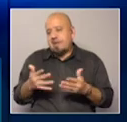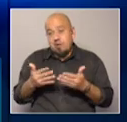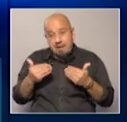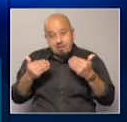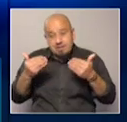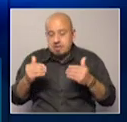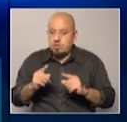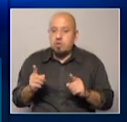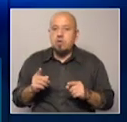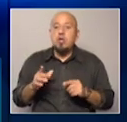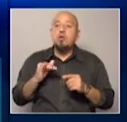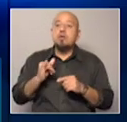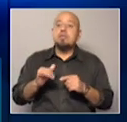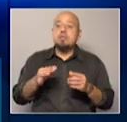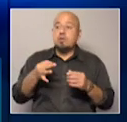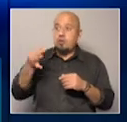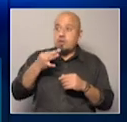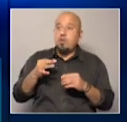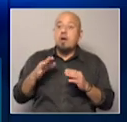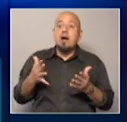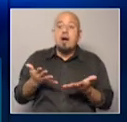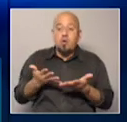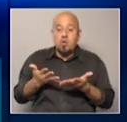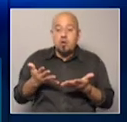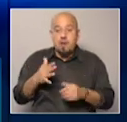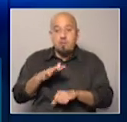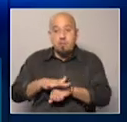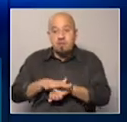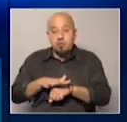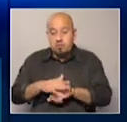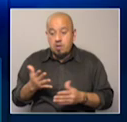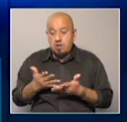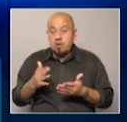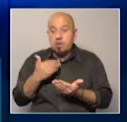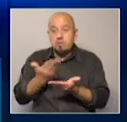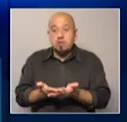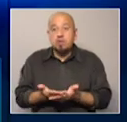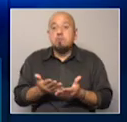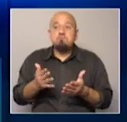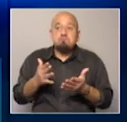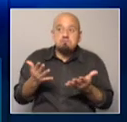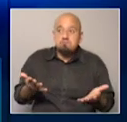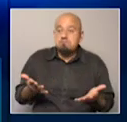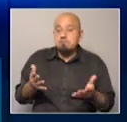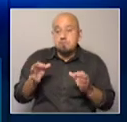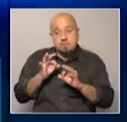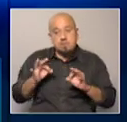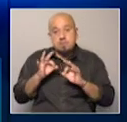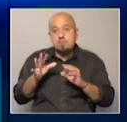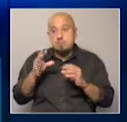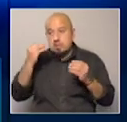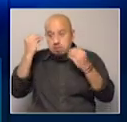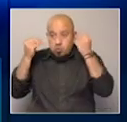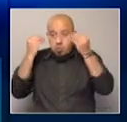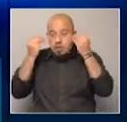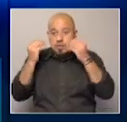tenido respuesta. Lo que sí nos dijo es que hasta ahora, hasta este momento, no se ha planteado ninguna situación de esas a las que les tiene miedo